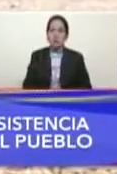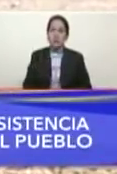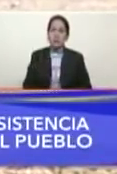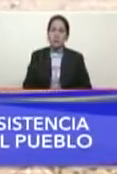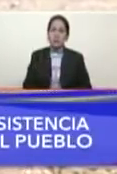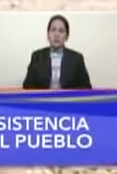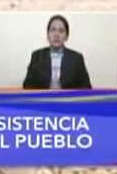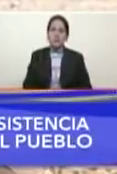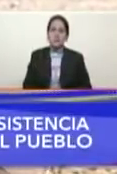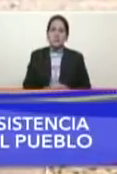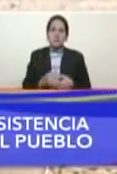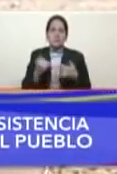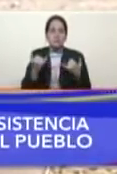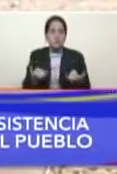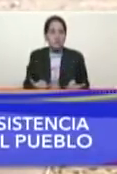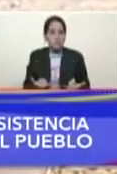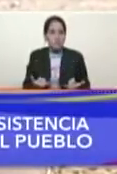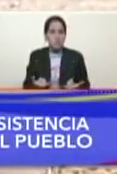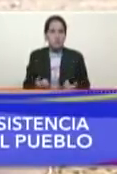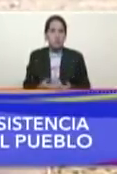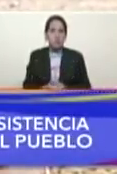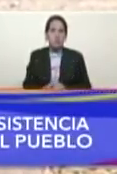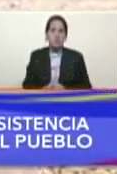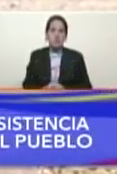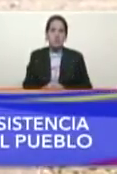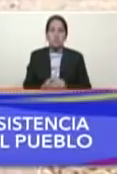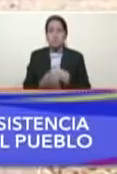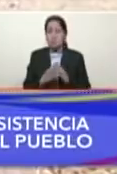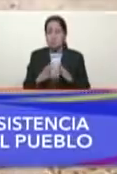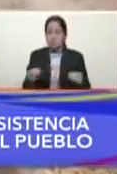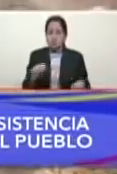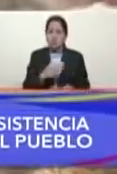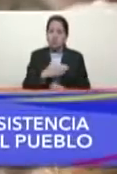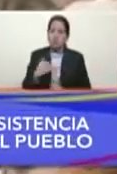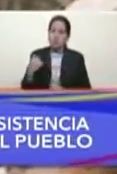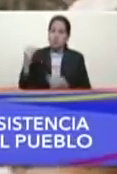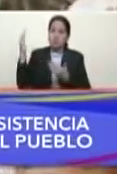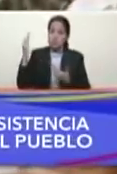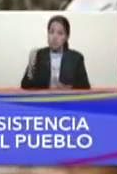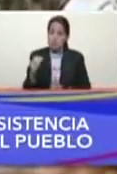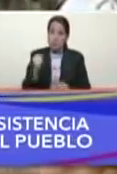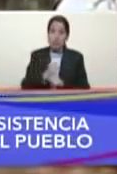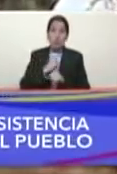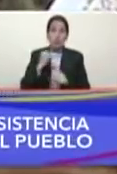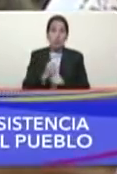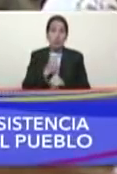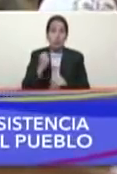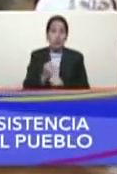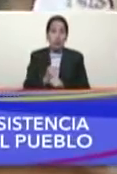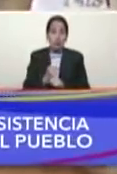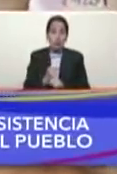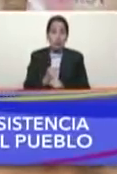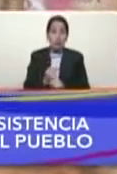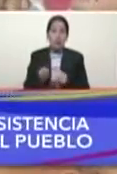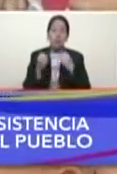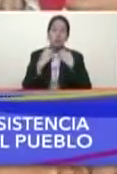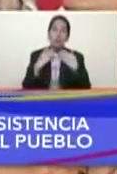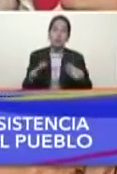el momento de invertir en Venezuela. Todo el que quiera venir a trabajar, el que no venga, se lo está perdiendo,